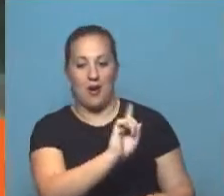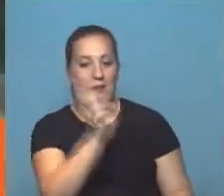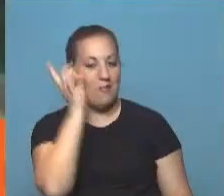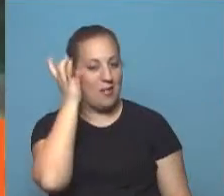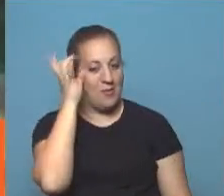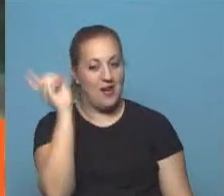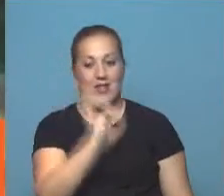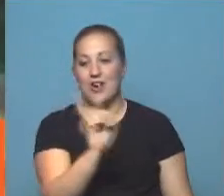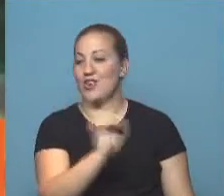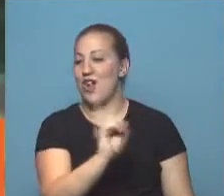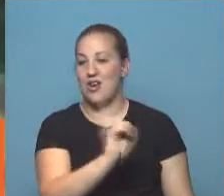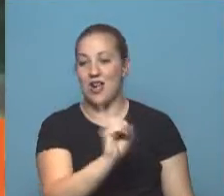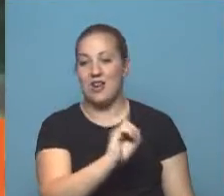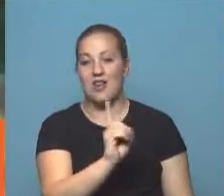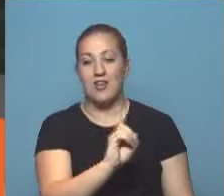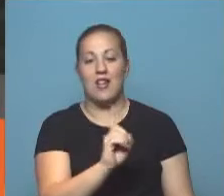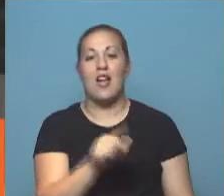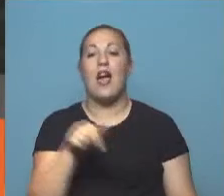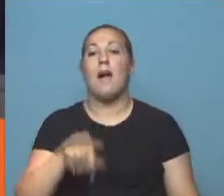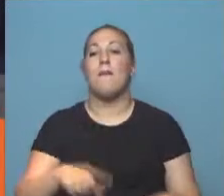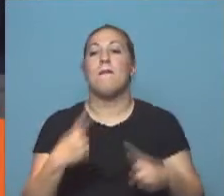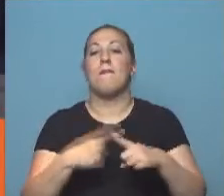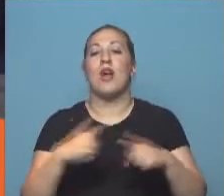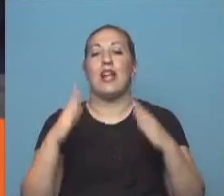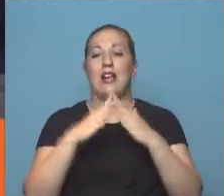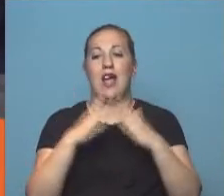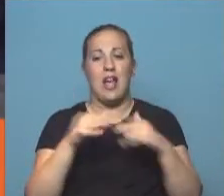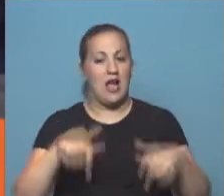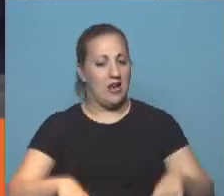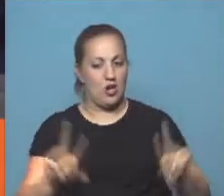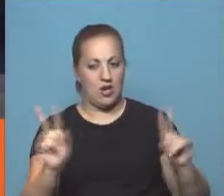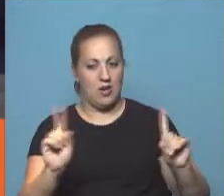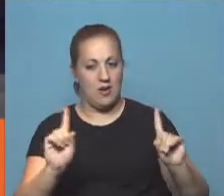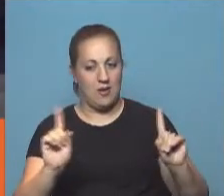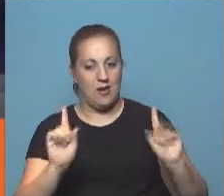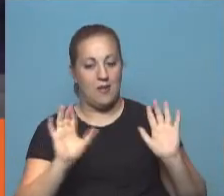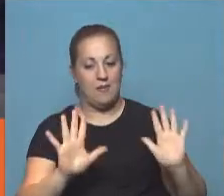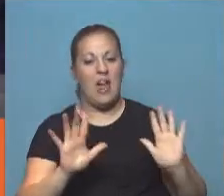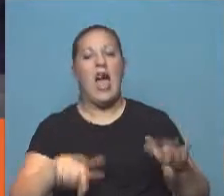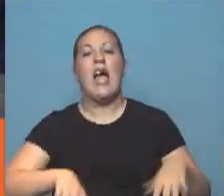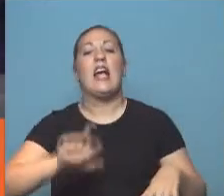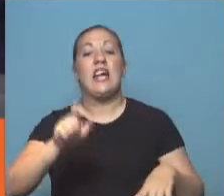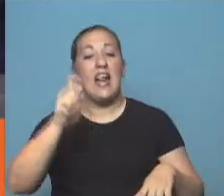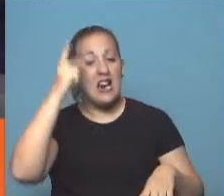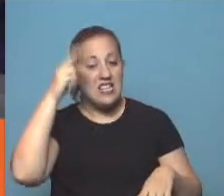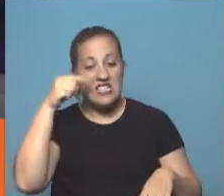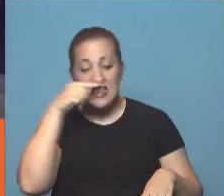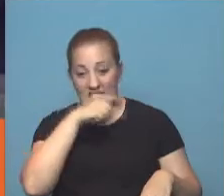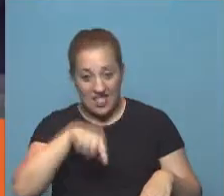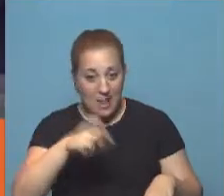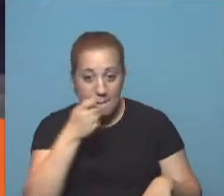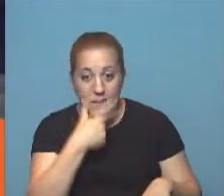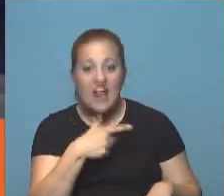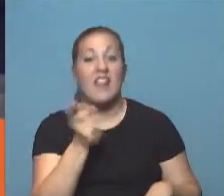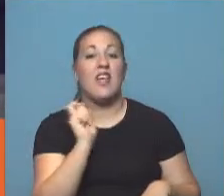Para mí los medios públicos no son pasar. ¿Cómo de local? No, por la casa. ¿La casa es local? No, pará. Qué gran ¿Canal definición 7 ideológica. de quién es? ¿Es de Macri? No. ¿De quién